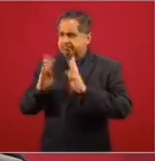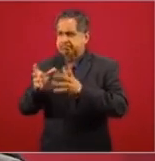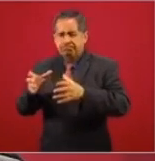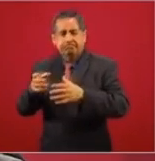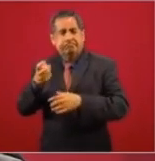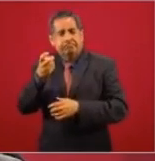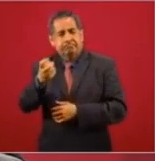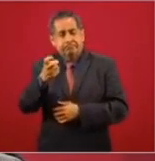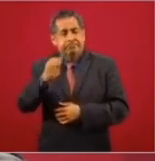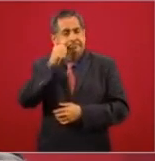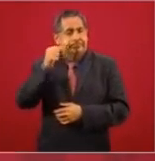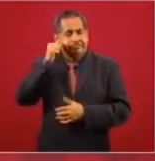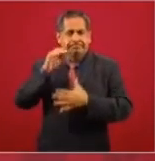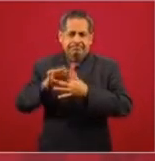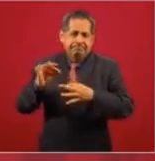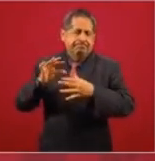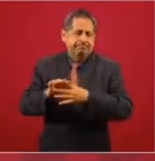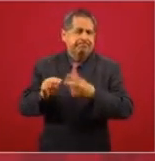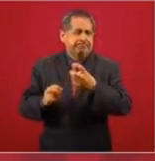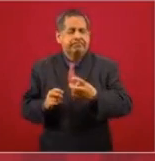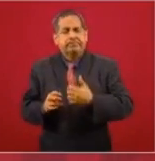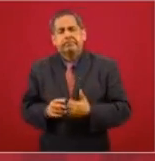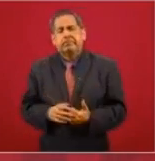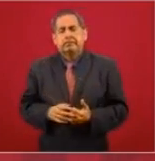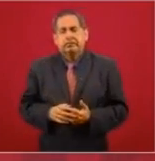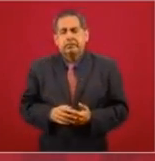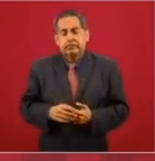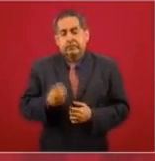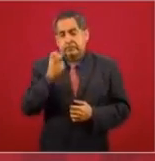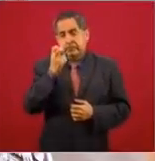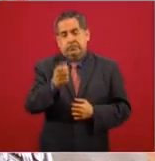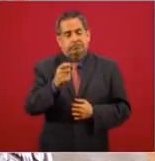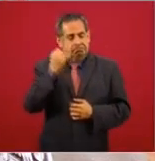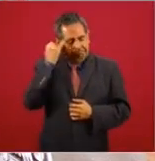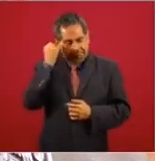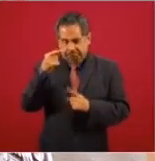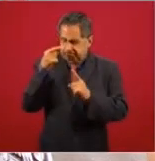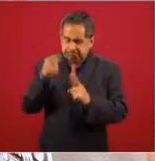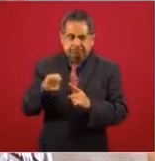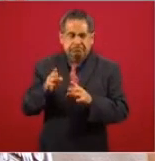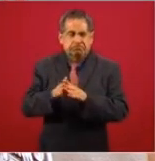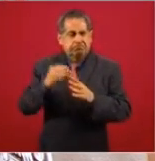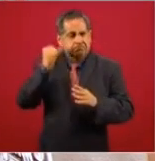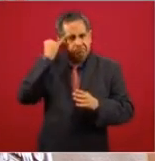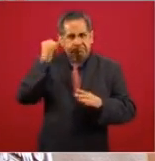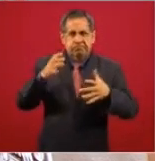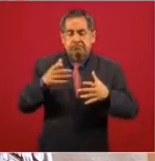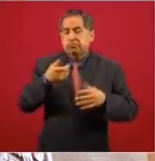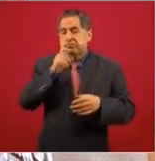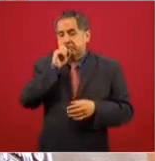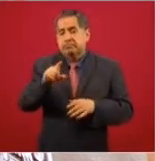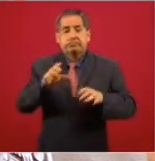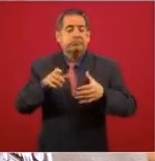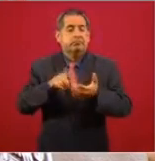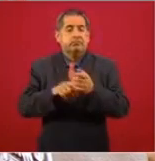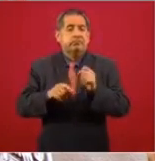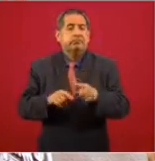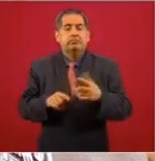De eso hablamos. Y es un asunto de principios, de ideales, pero